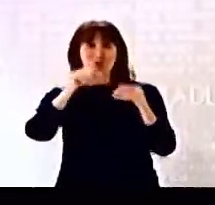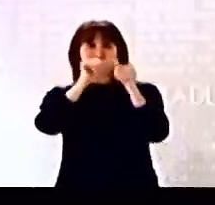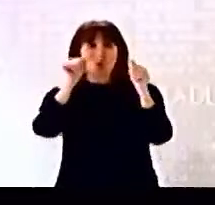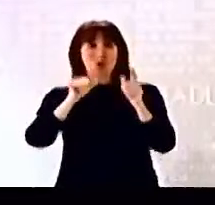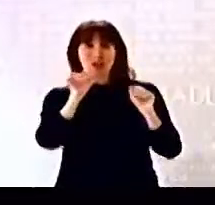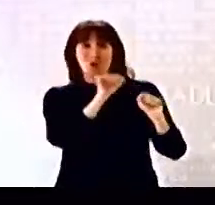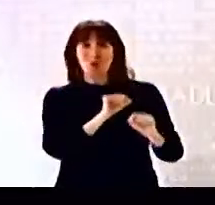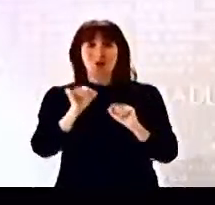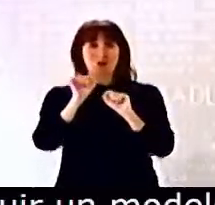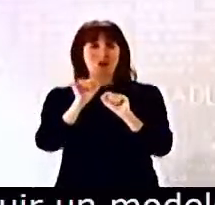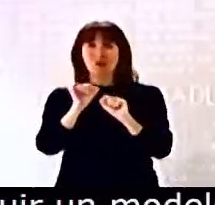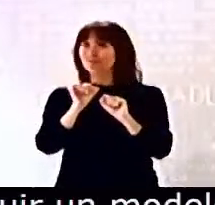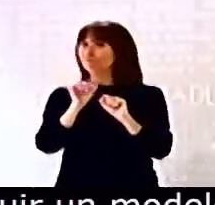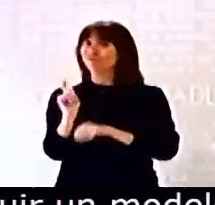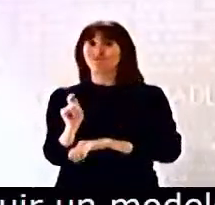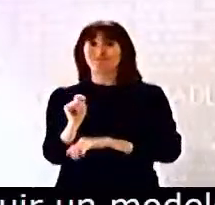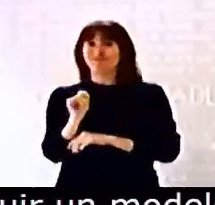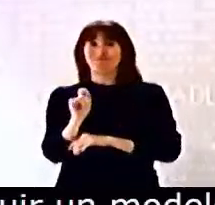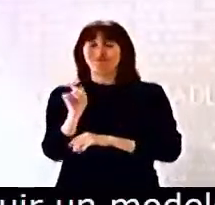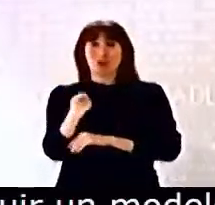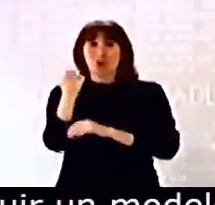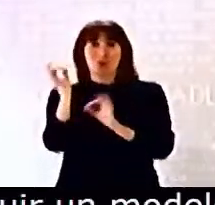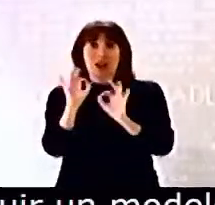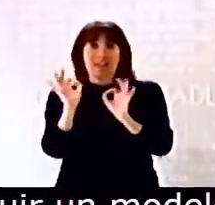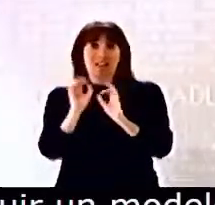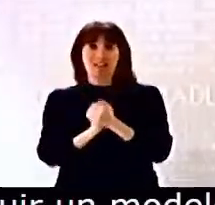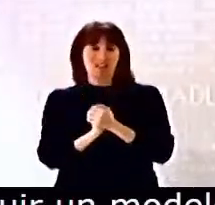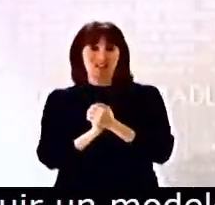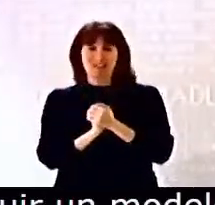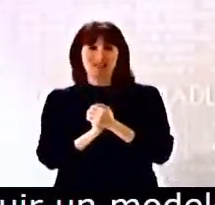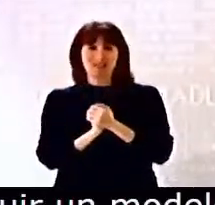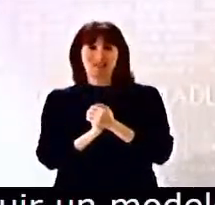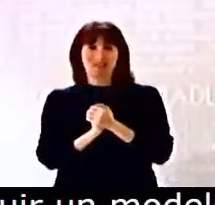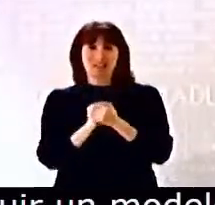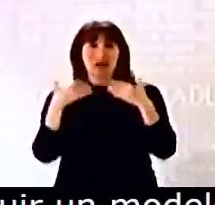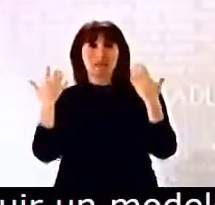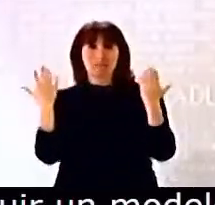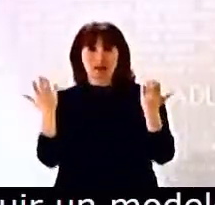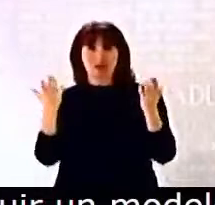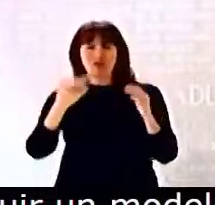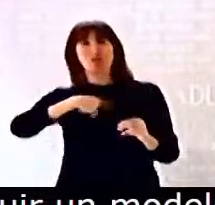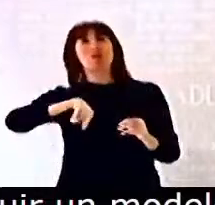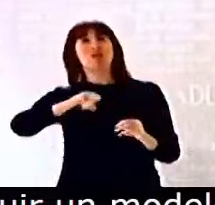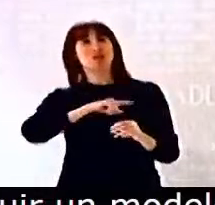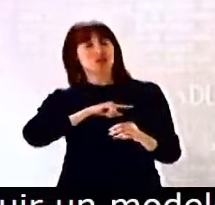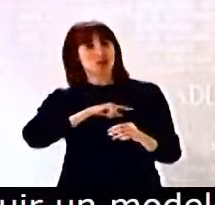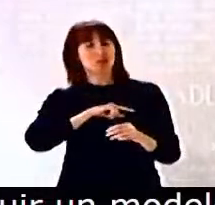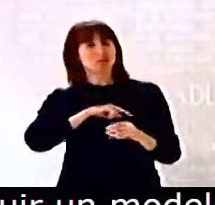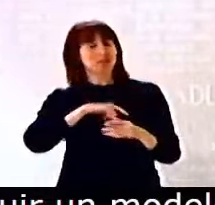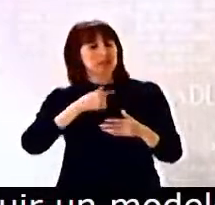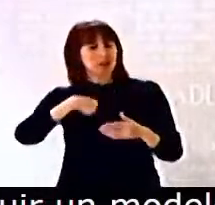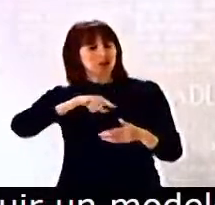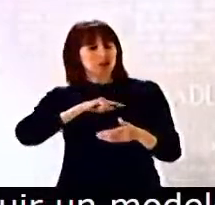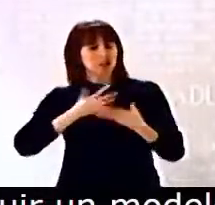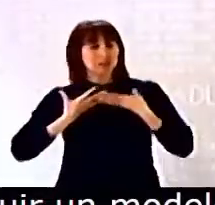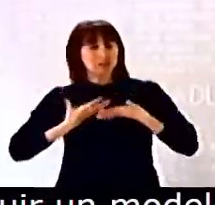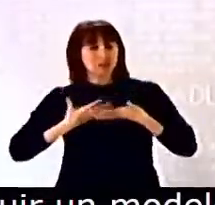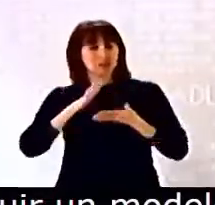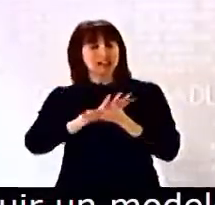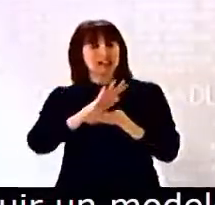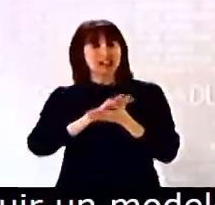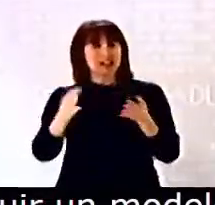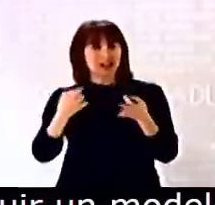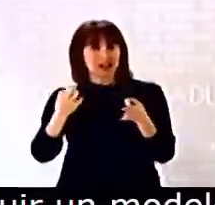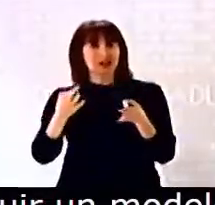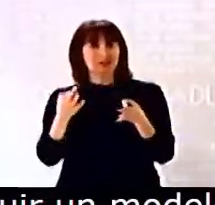blindaje de residencia para que no entre el virus. Ahora, nosotros tenemos la tranquilidad de que